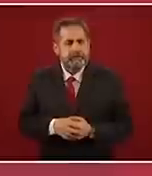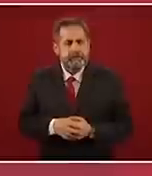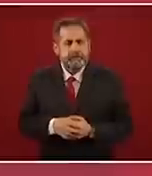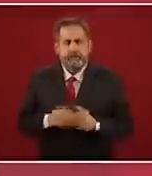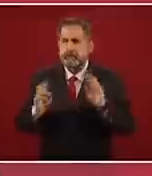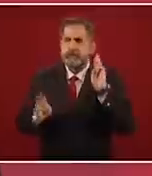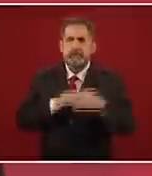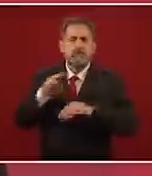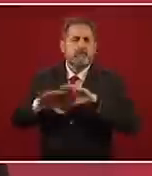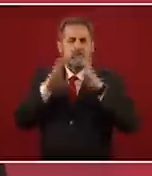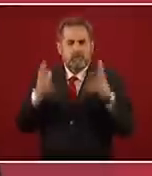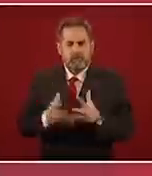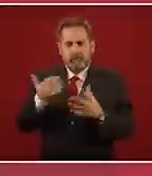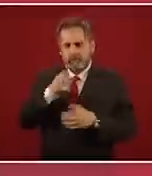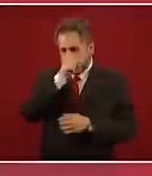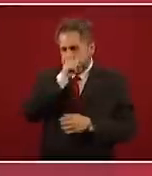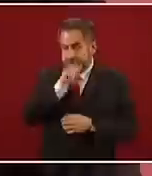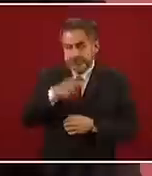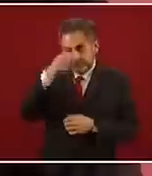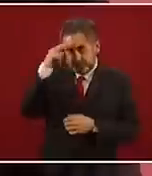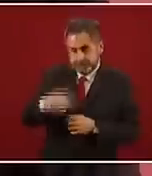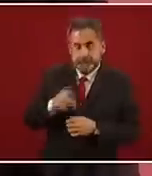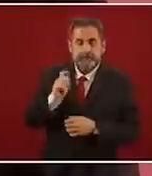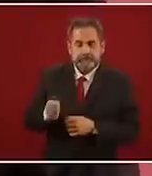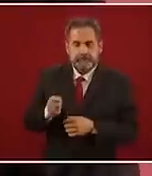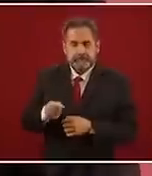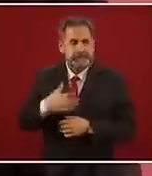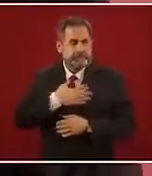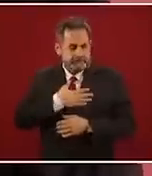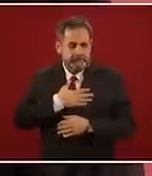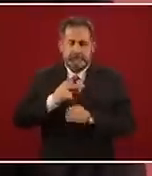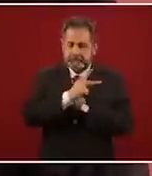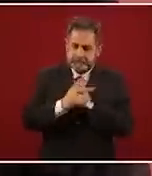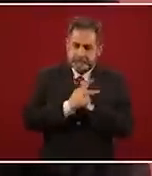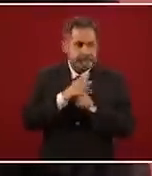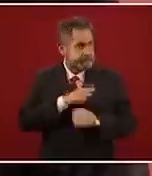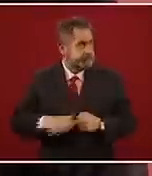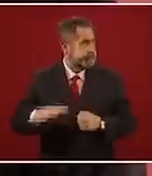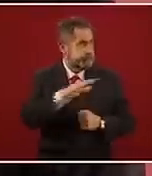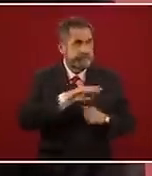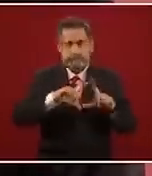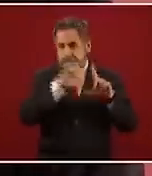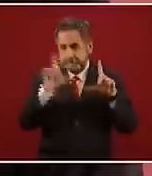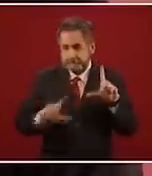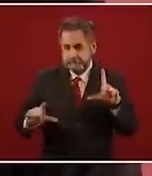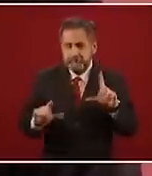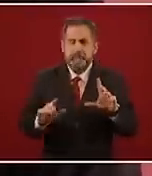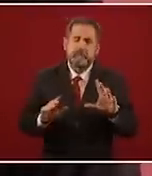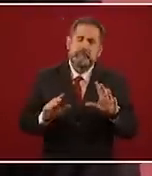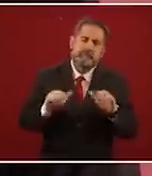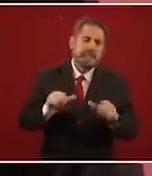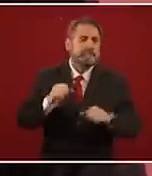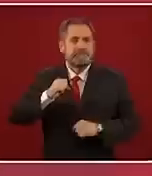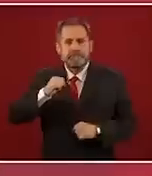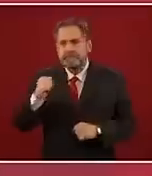del mundo y de México. Es nuestro país, afortunadamente, de los